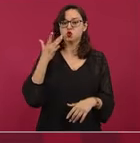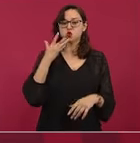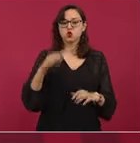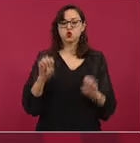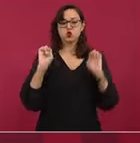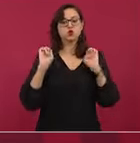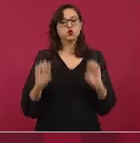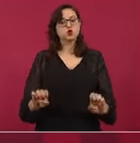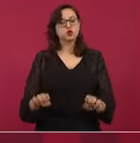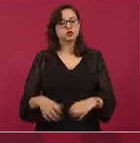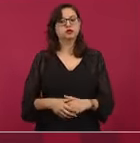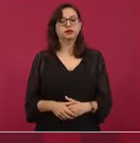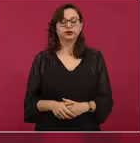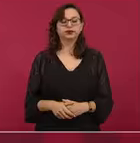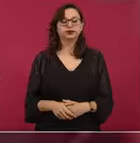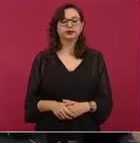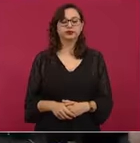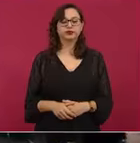importante.